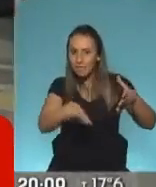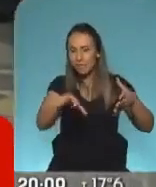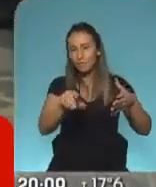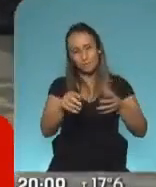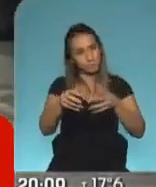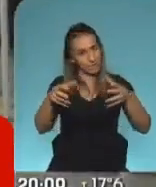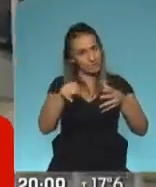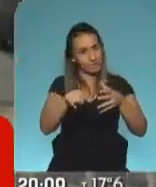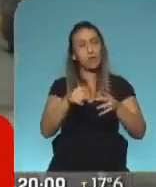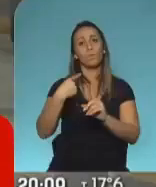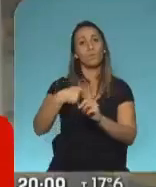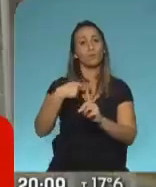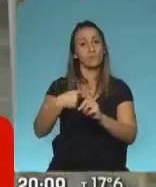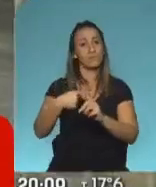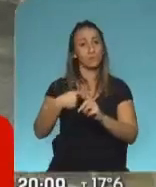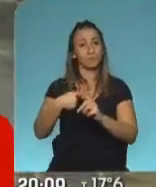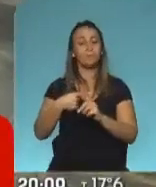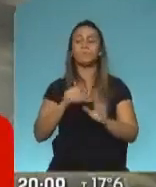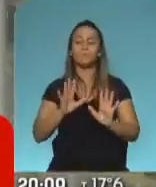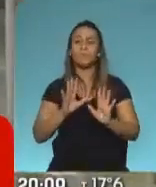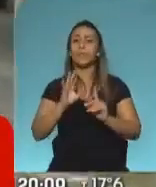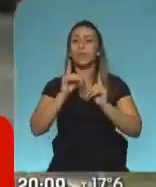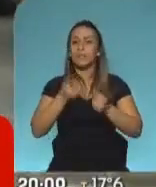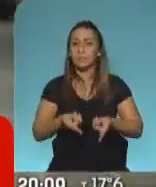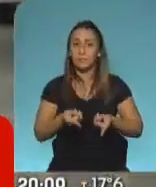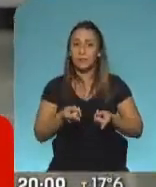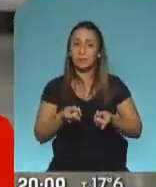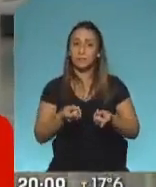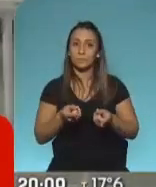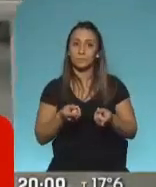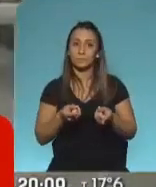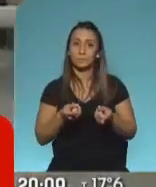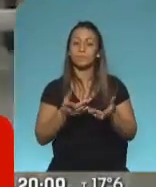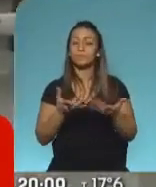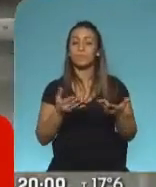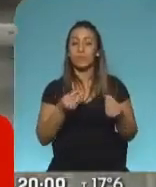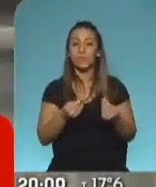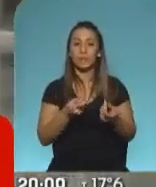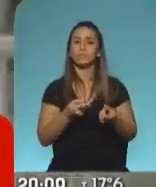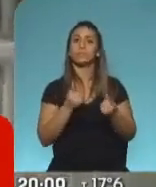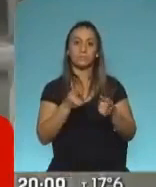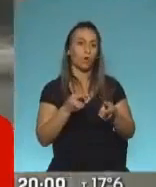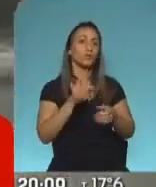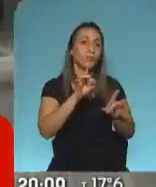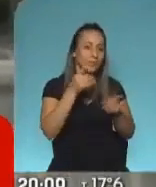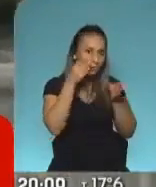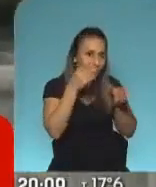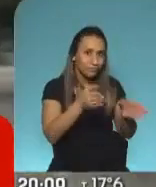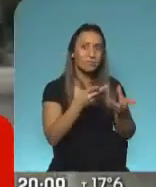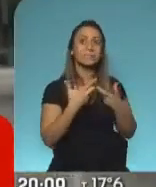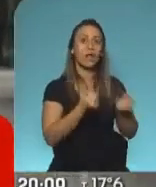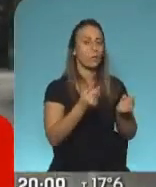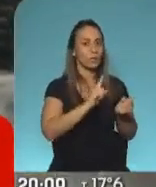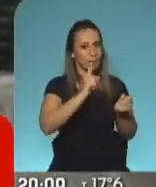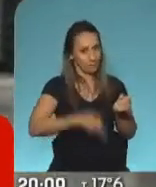lo que refiere a lo sanitario y la salud, sino también lo es en la entrega de bolsas con